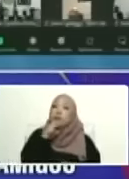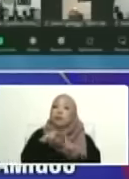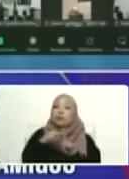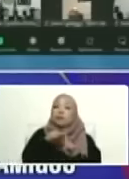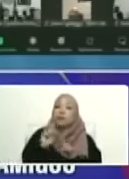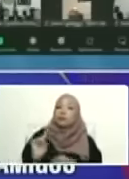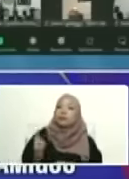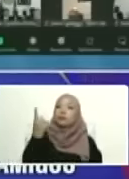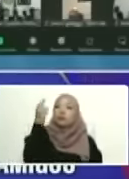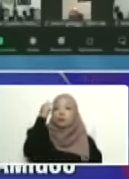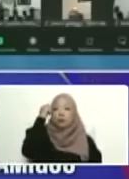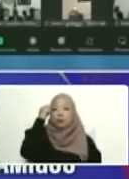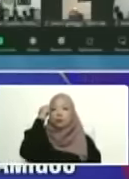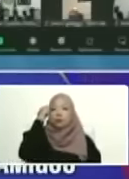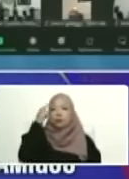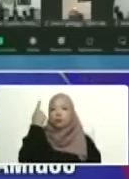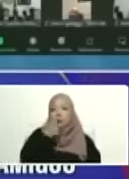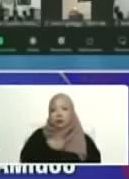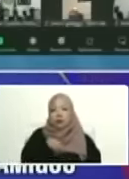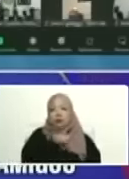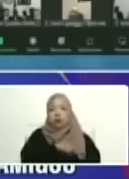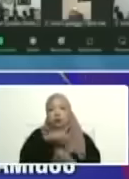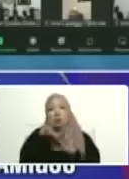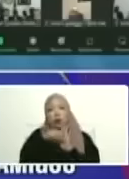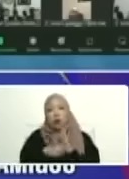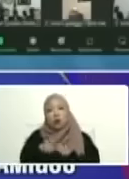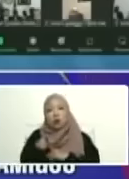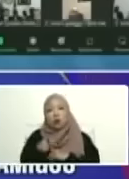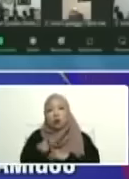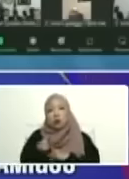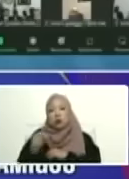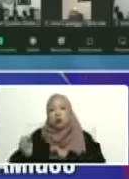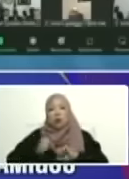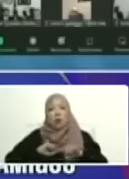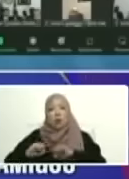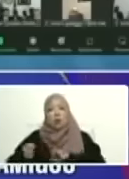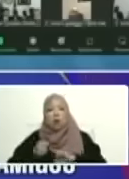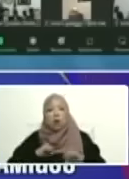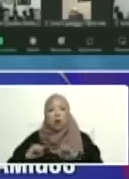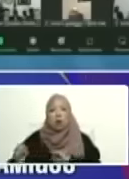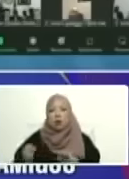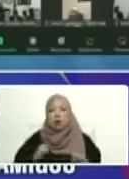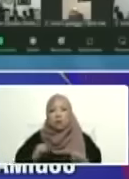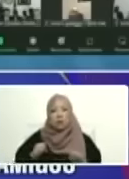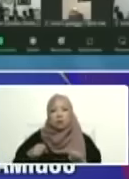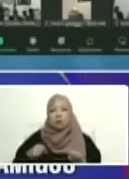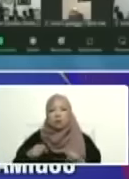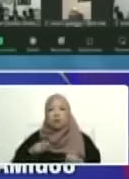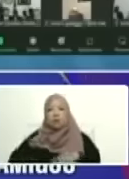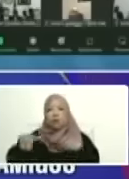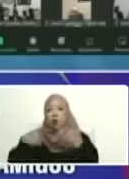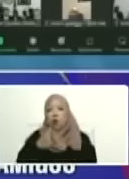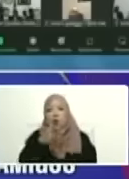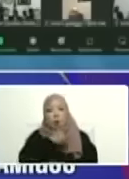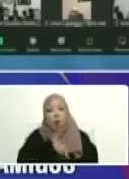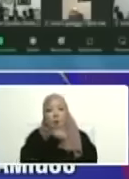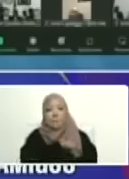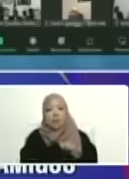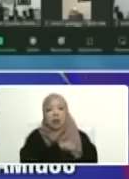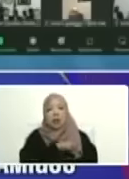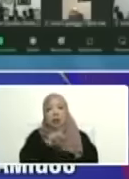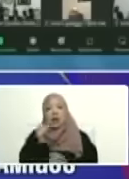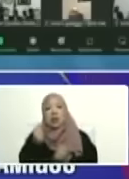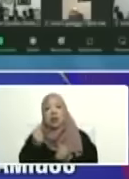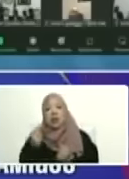día. Conspiraciones de los multimillonarios de Abolengo, la sangre azul, toda la sangre azul contra él. Hicieron